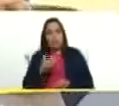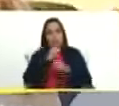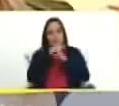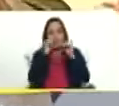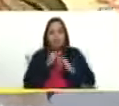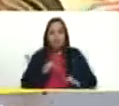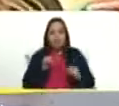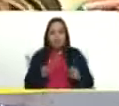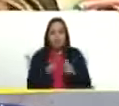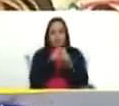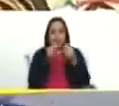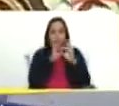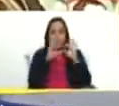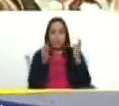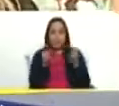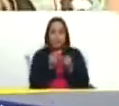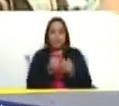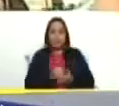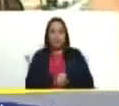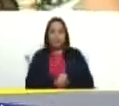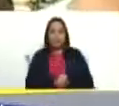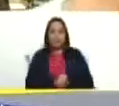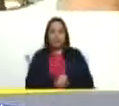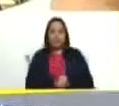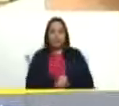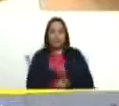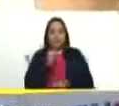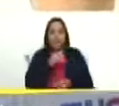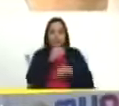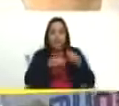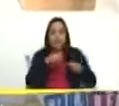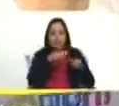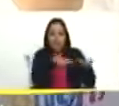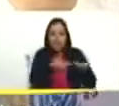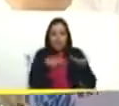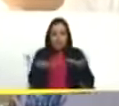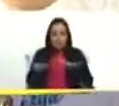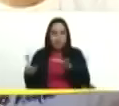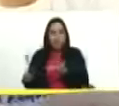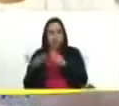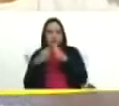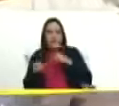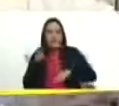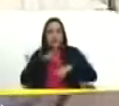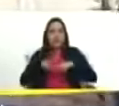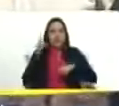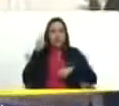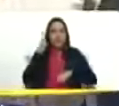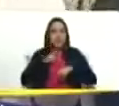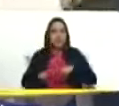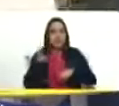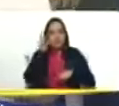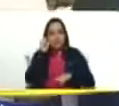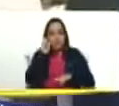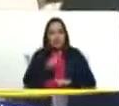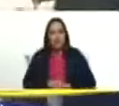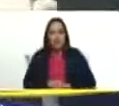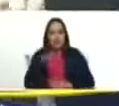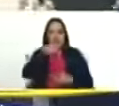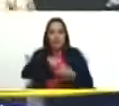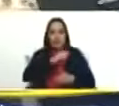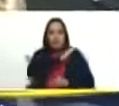de familia. Le llegaron sus regalos a todos los niños y niñas en los consejos comunales, en los